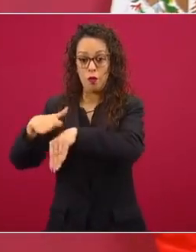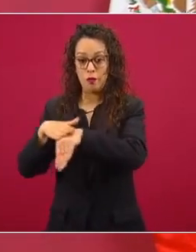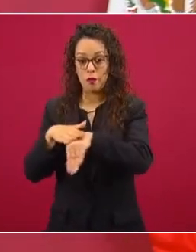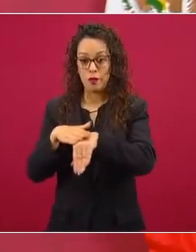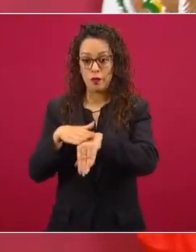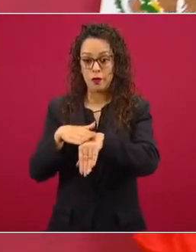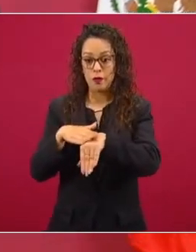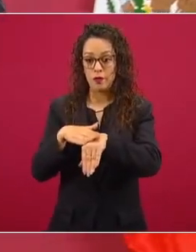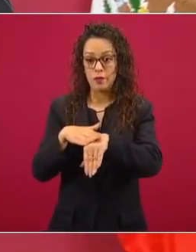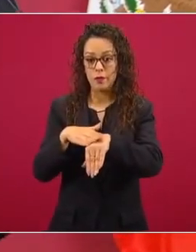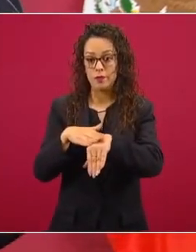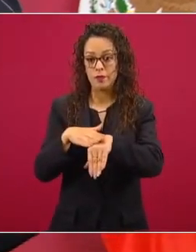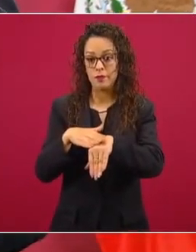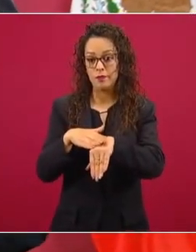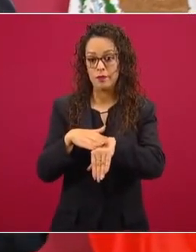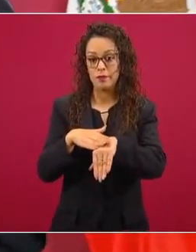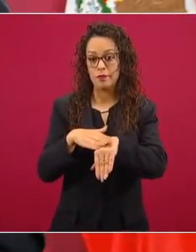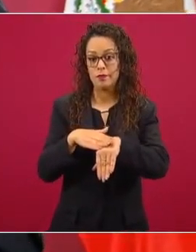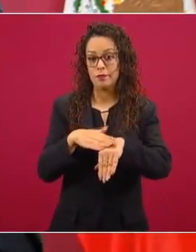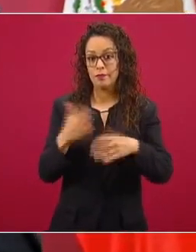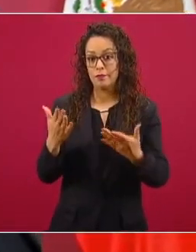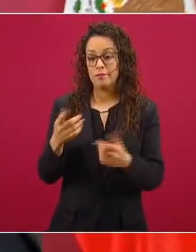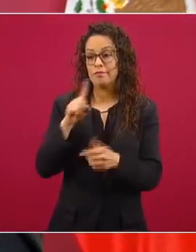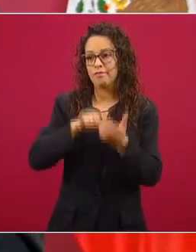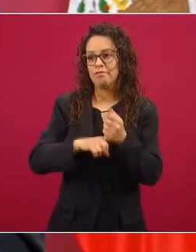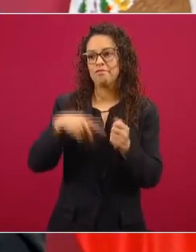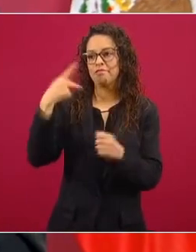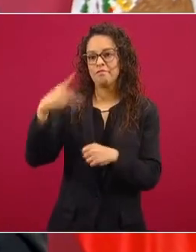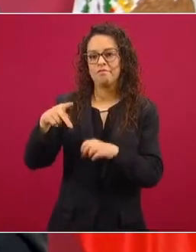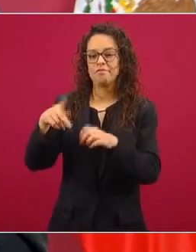pasquín del conservadurismo,